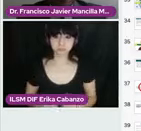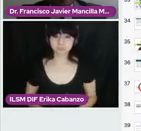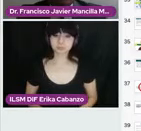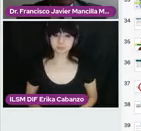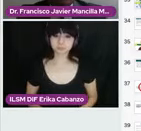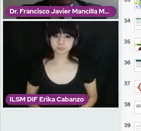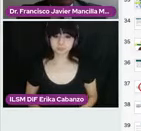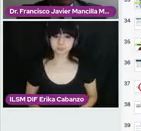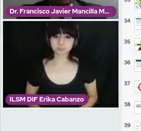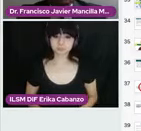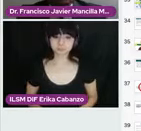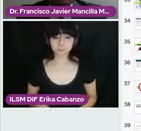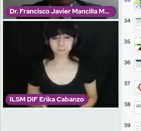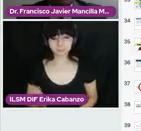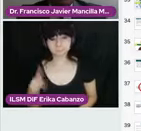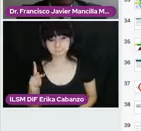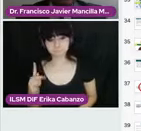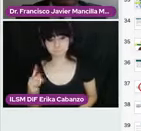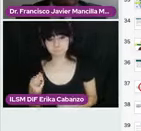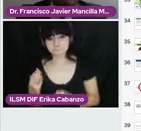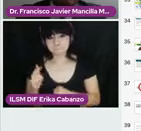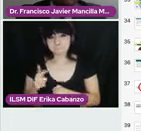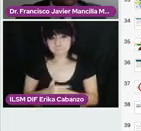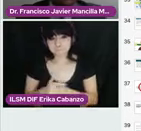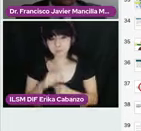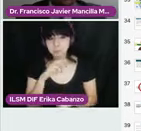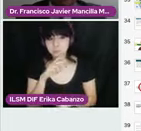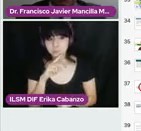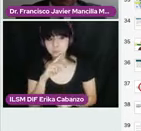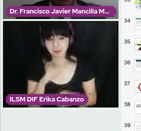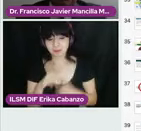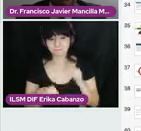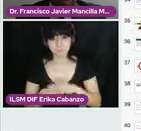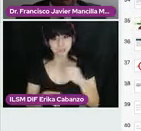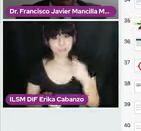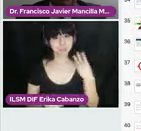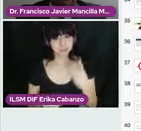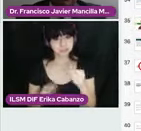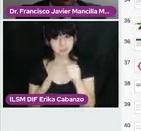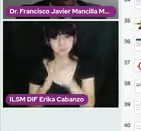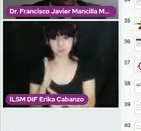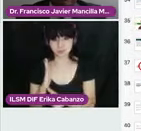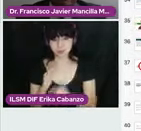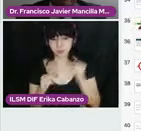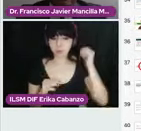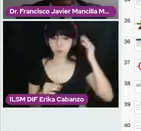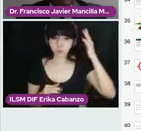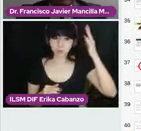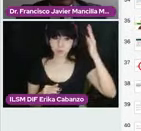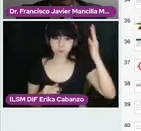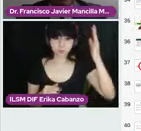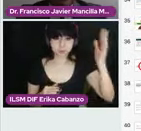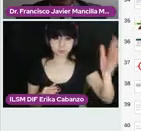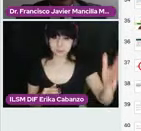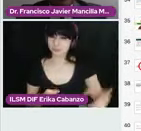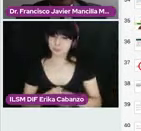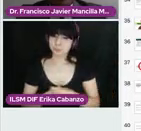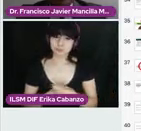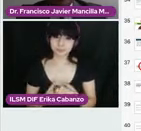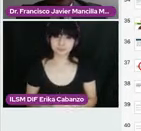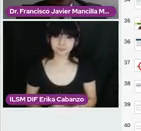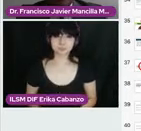un efecto preocupante que utilizarlos más de 3 meses puede ir asociado a demencia, ¿sí? La terapia